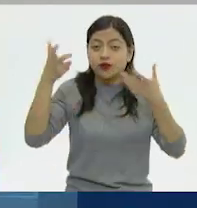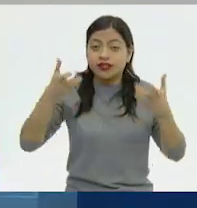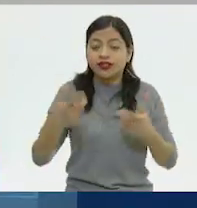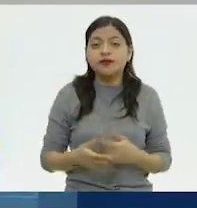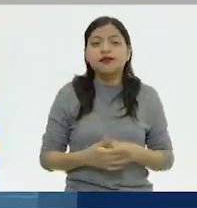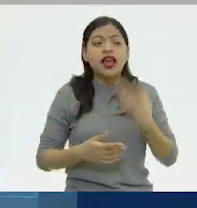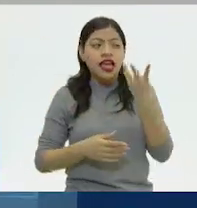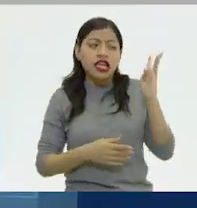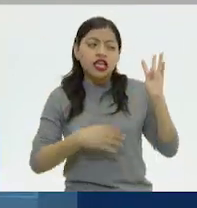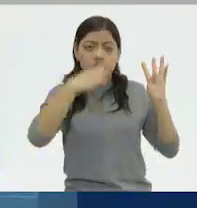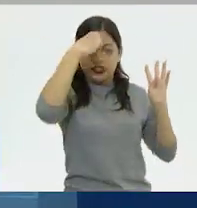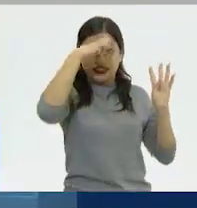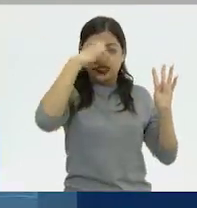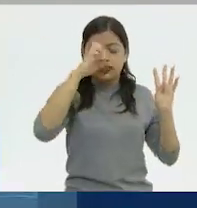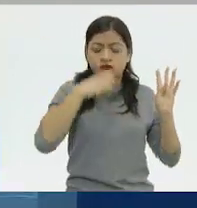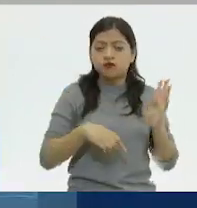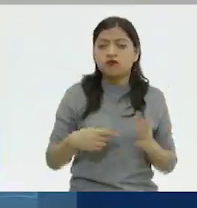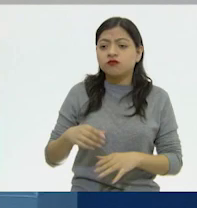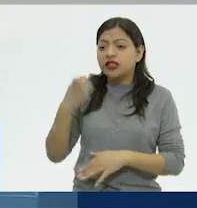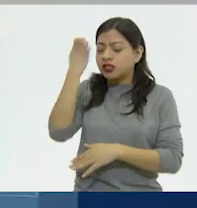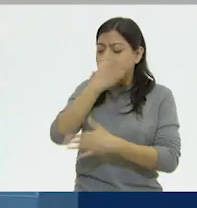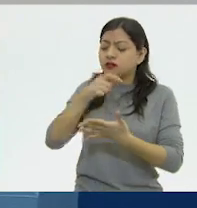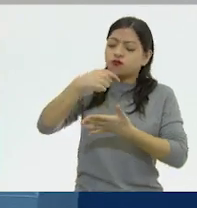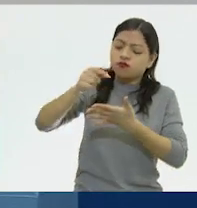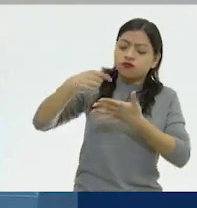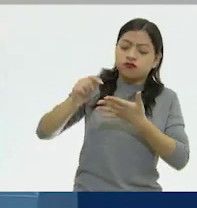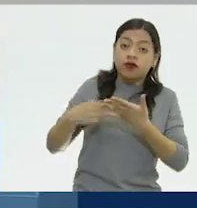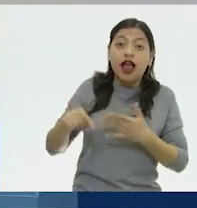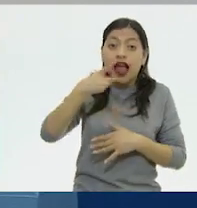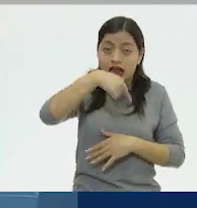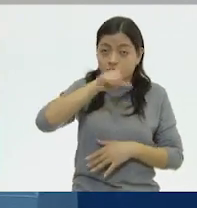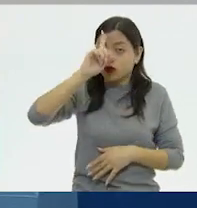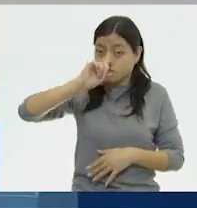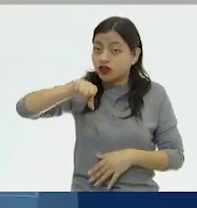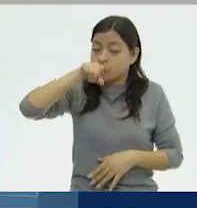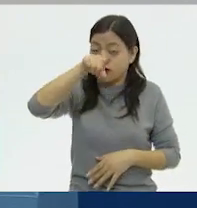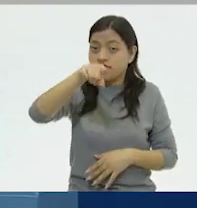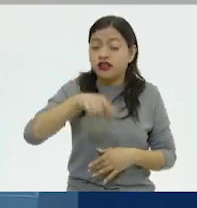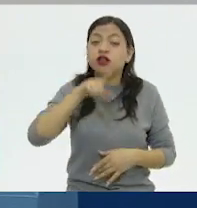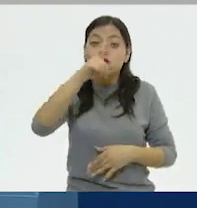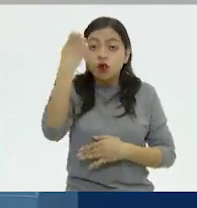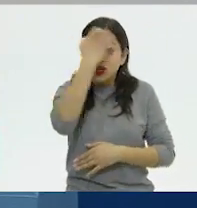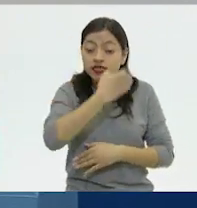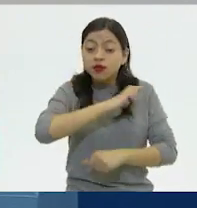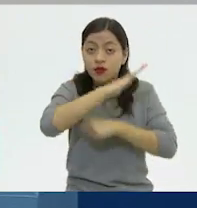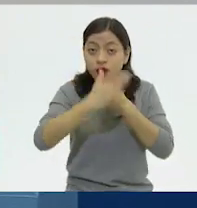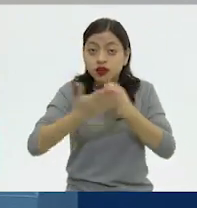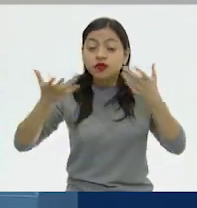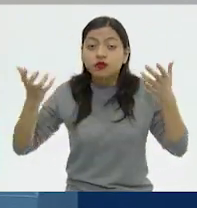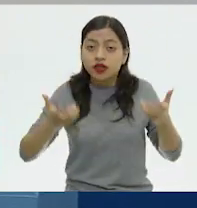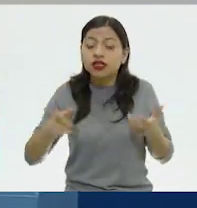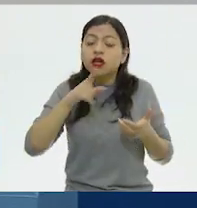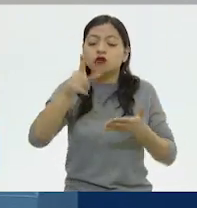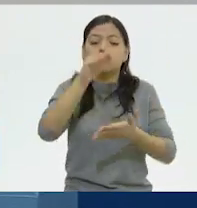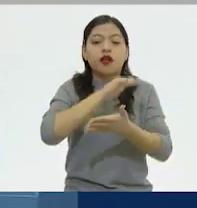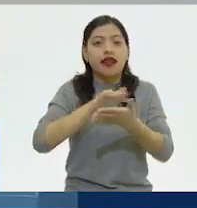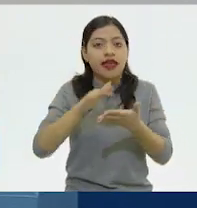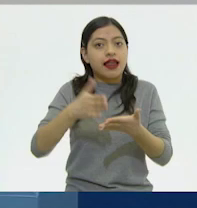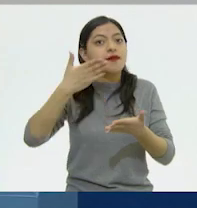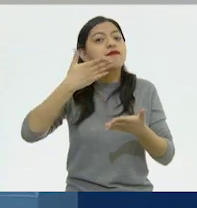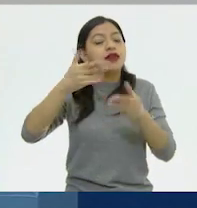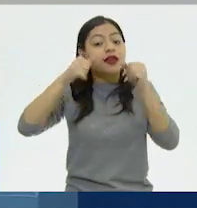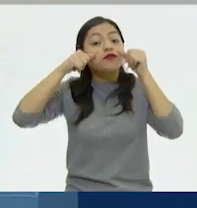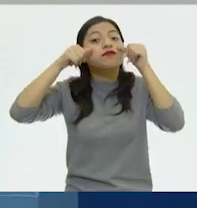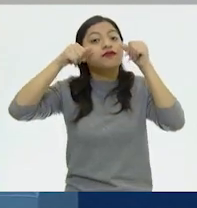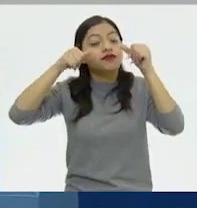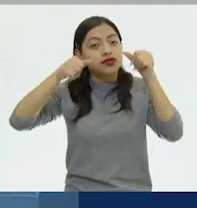Algunos especialistas en evaluación recomiendan considerar lo siguiente al resolver un examen: leer con cuidado las